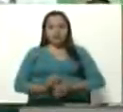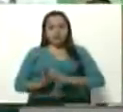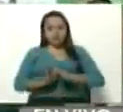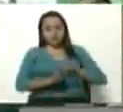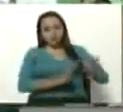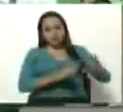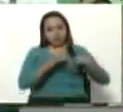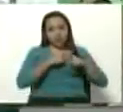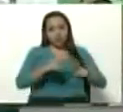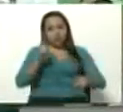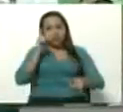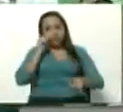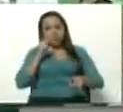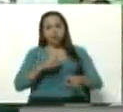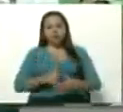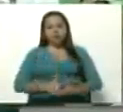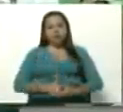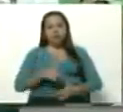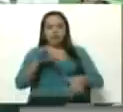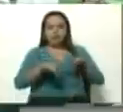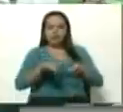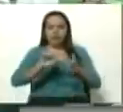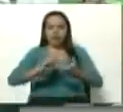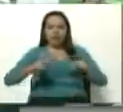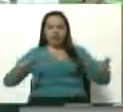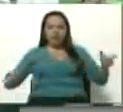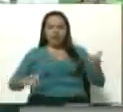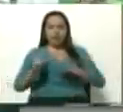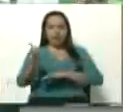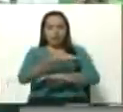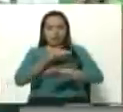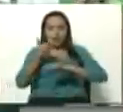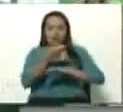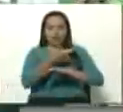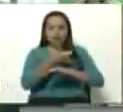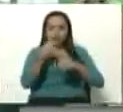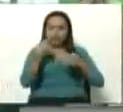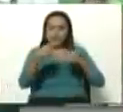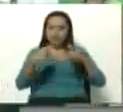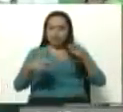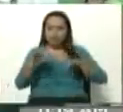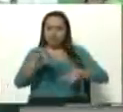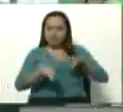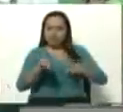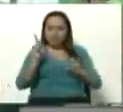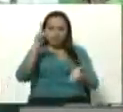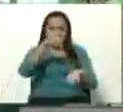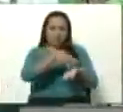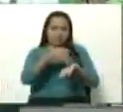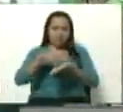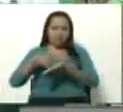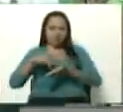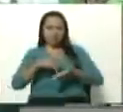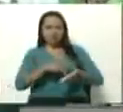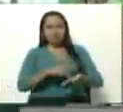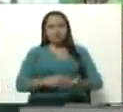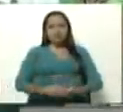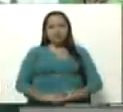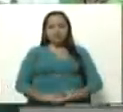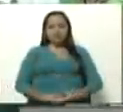Ciudadano Roger Cordero Lara, secretario general de Gobierno y demás secretarios presentes.